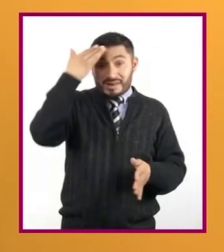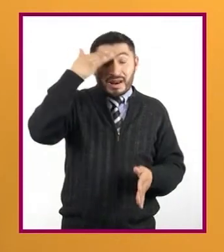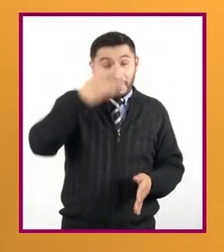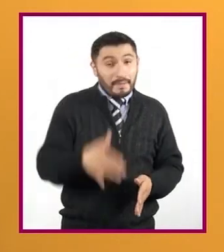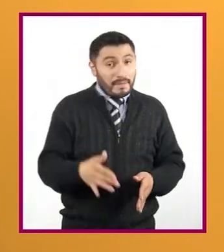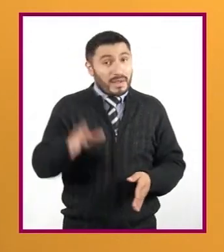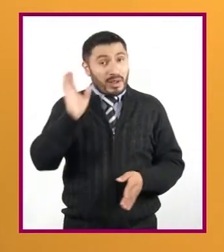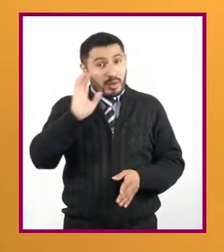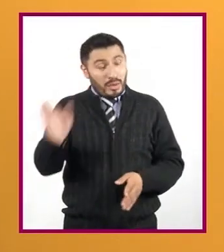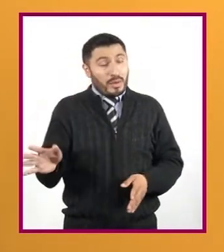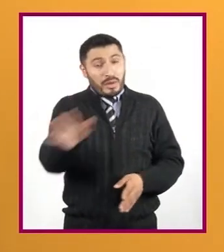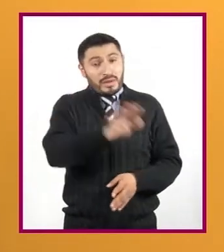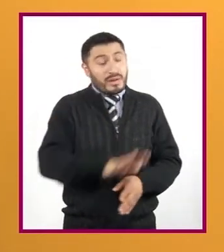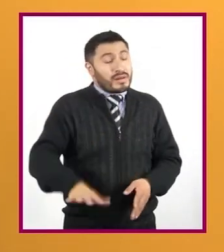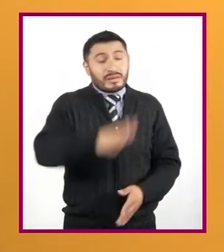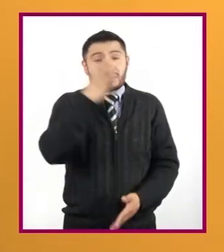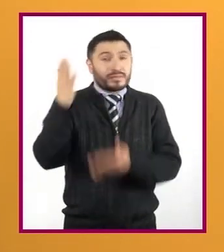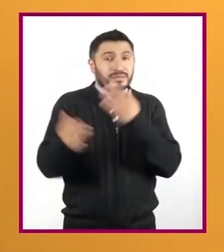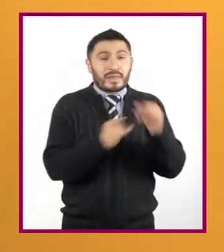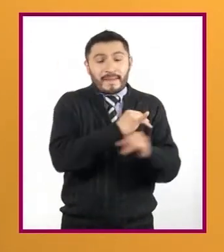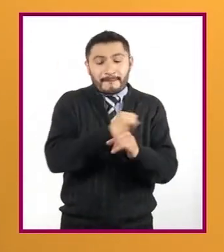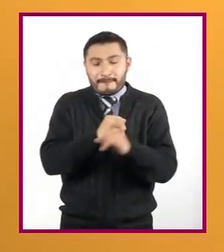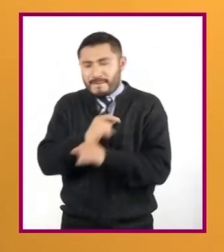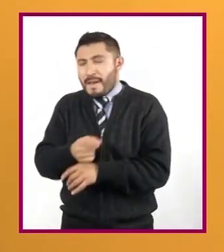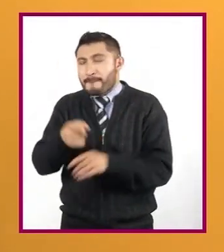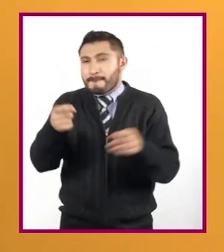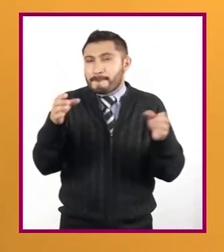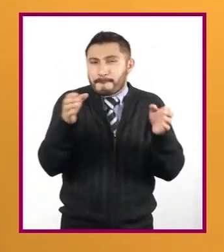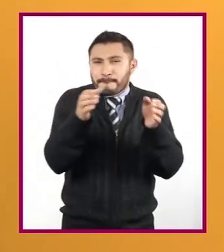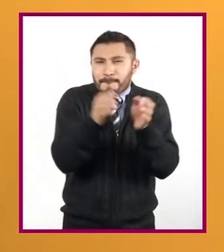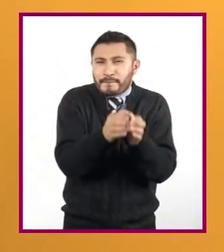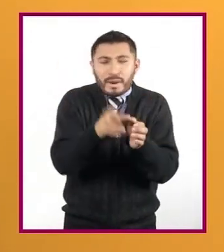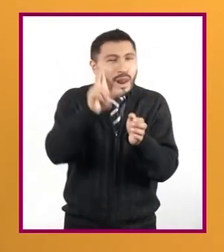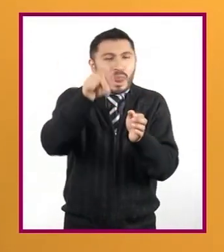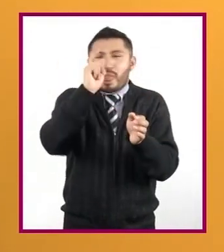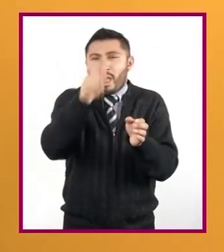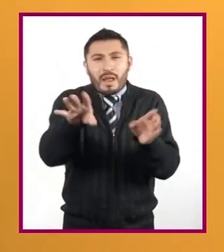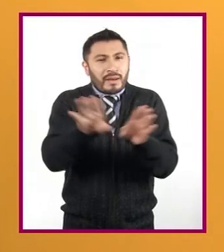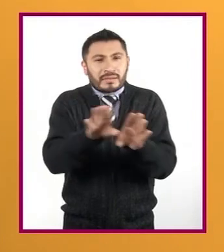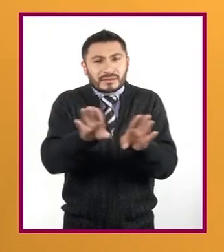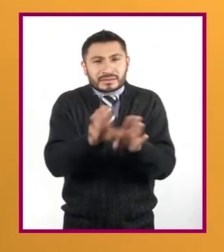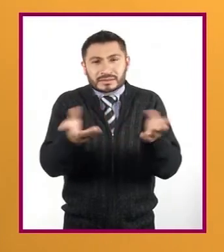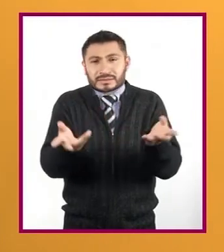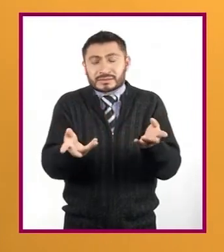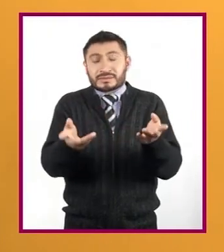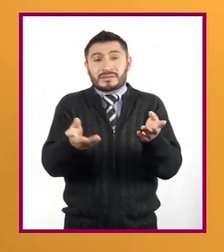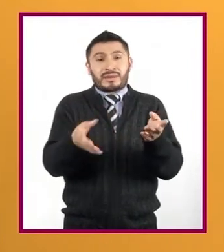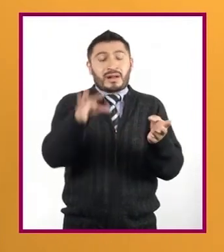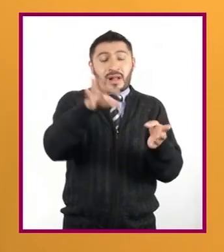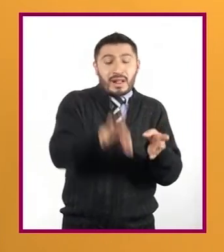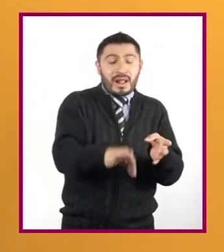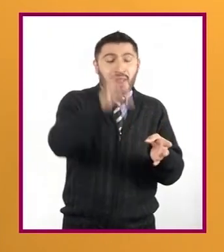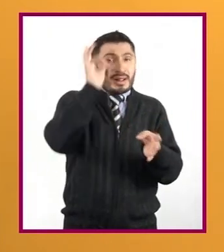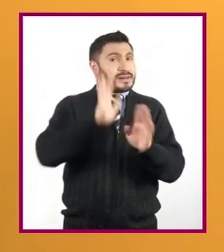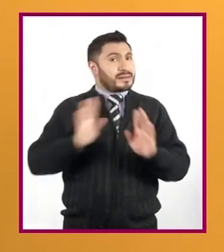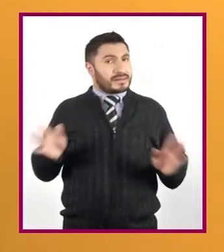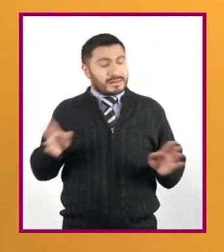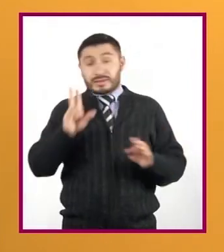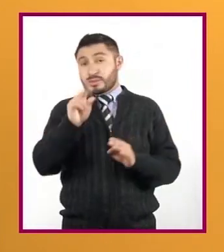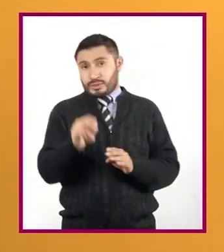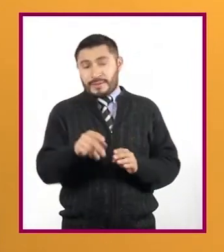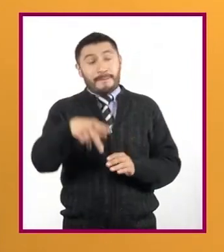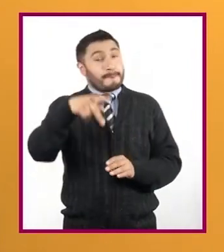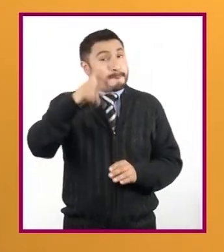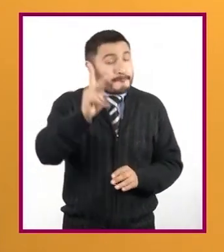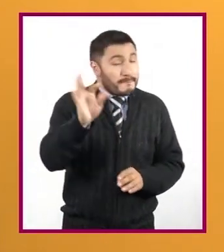cuando la población de estudio es pequeña, no justifica el tener que tomar una muestra. Pero si